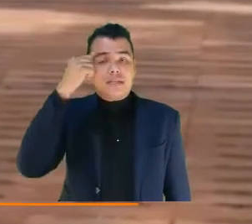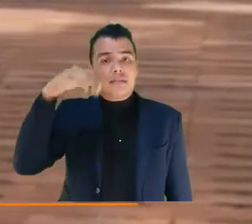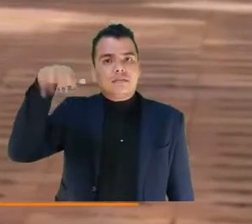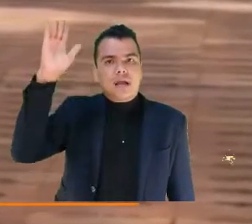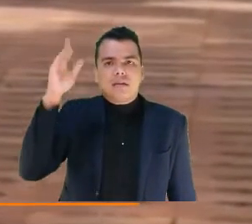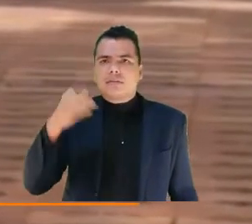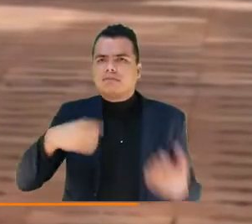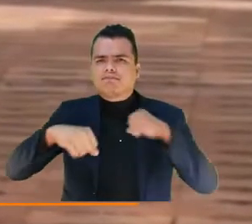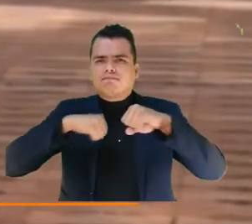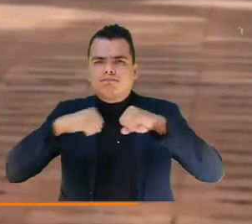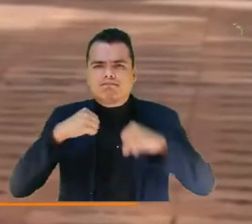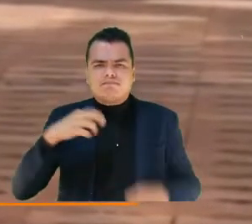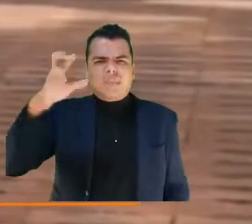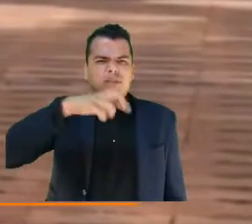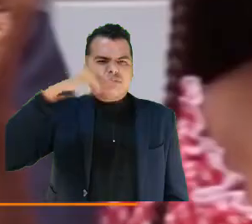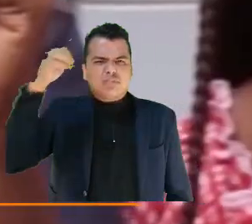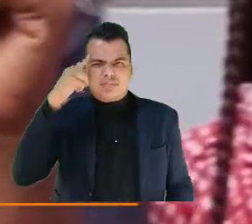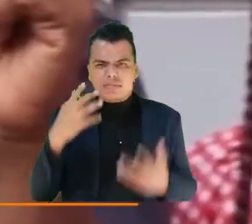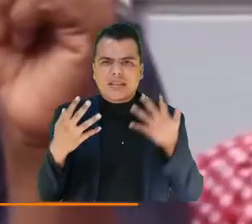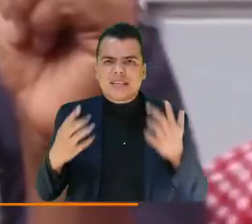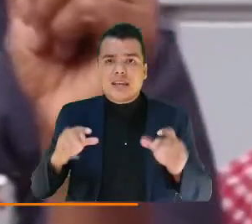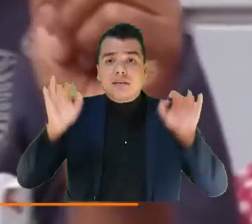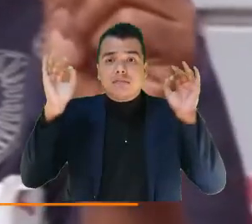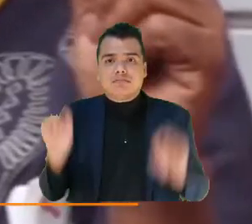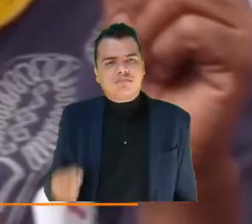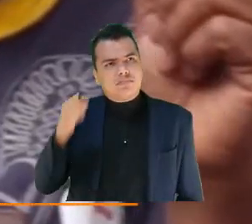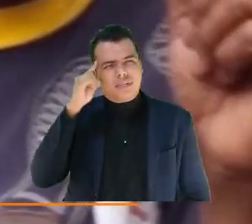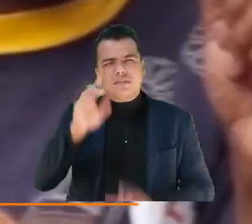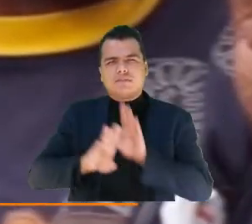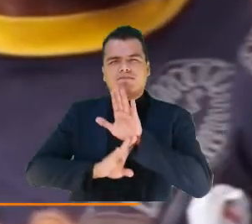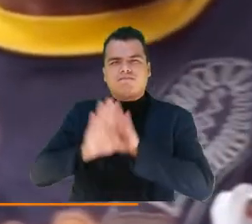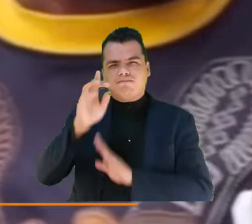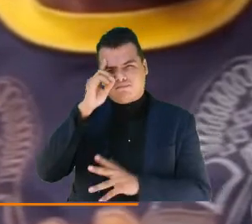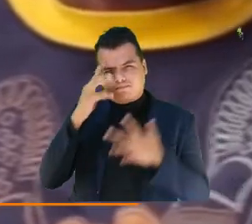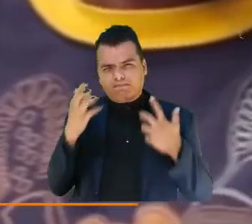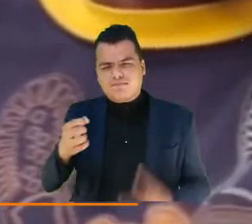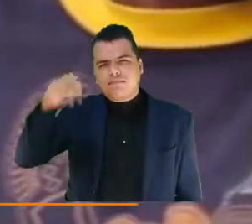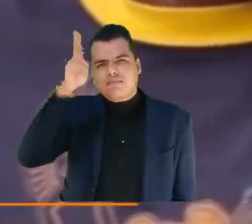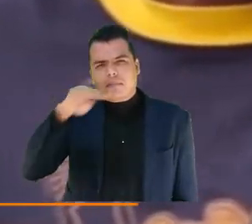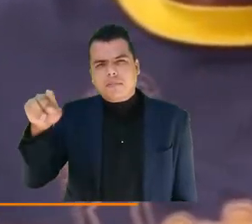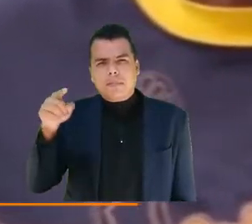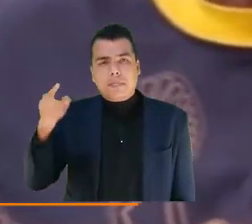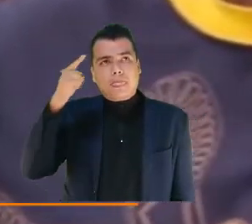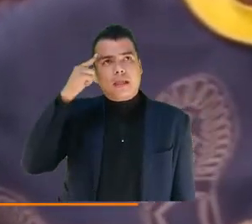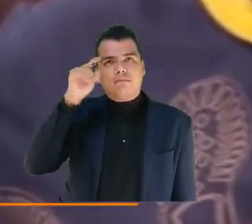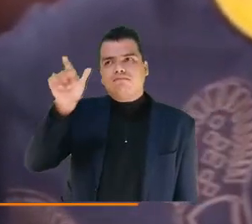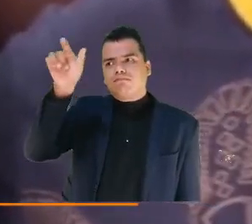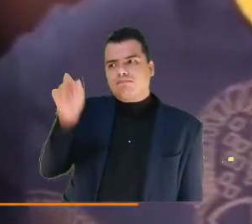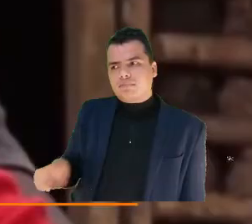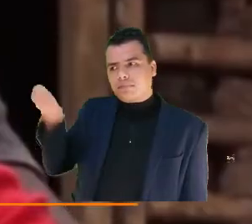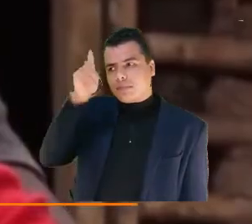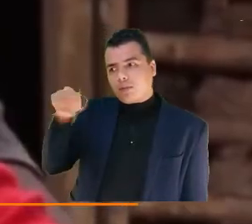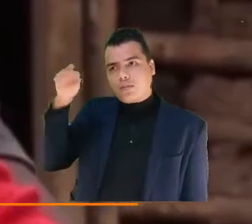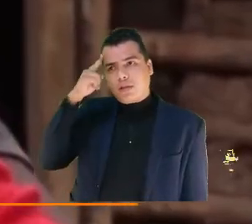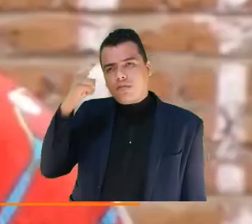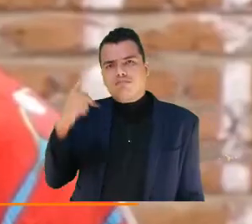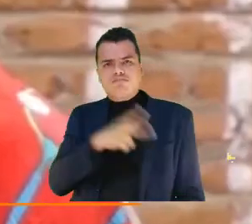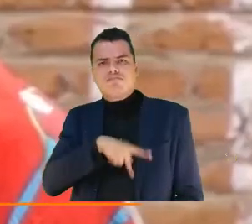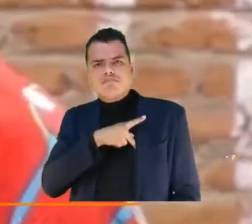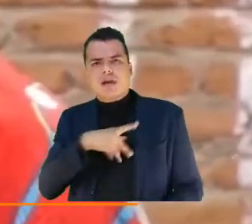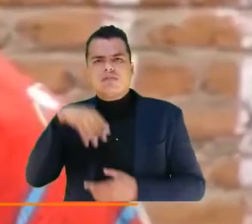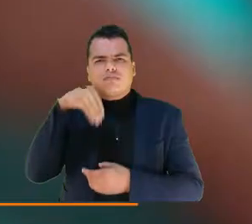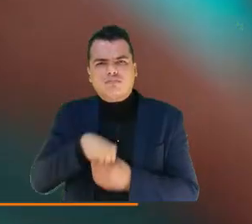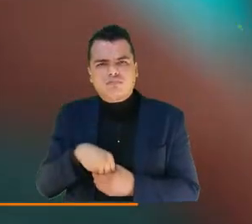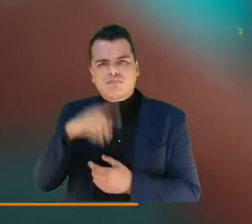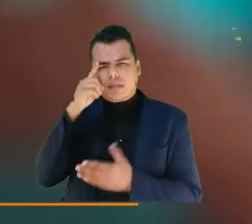ver haciendo una profesión, lo queremos ver saliendo adelante, lo queremos ver que sea una persona que tiene valores,